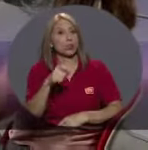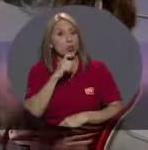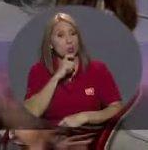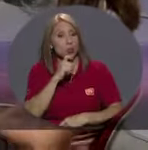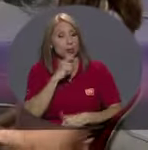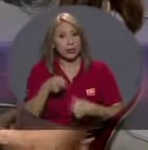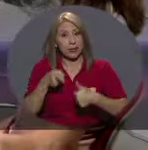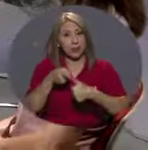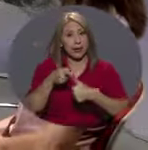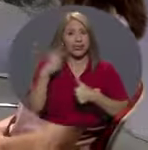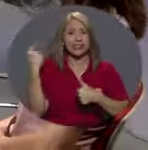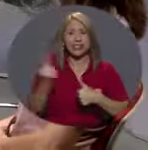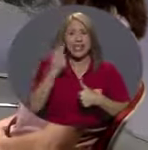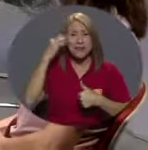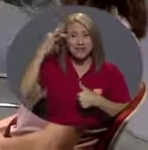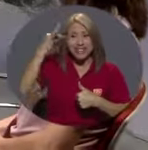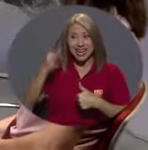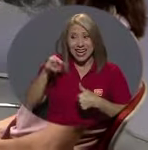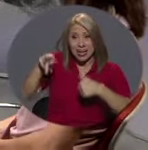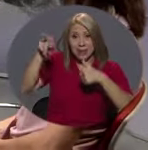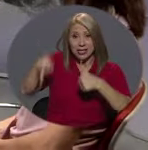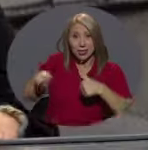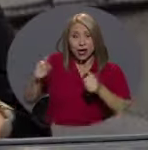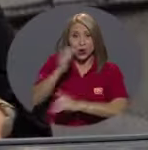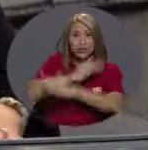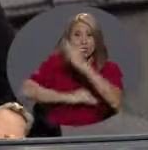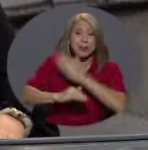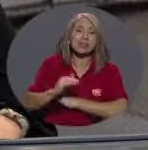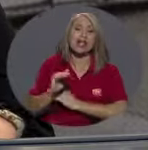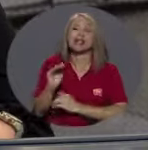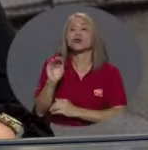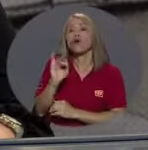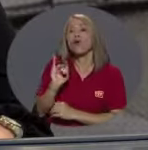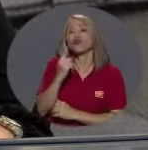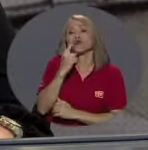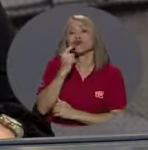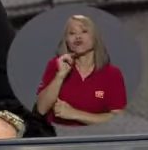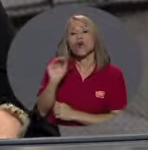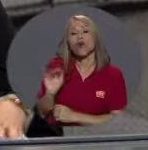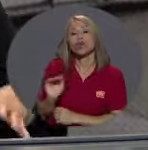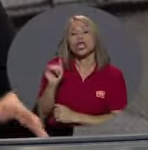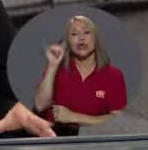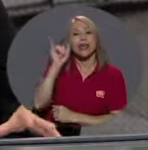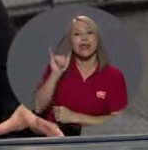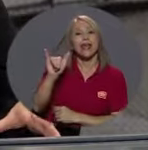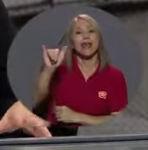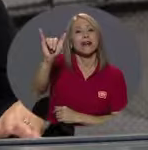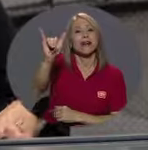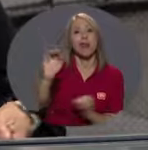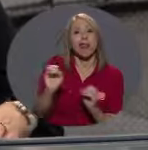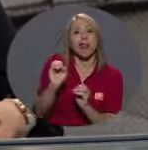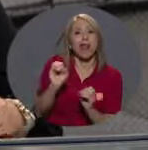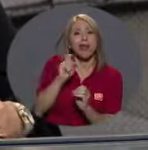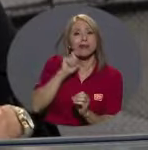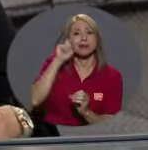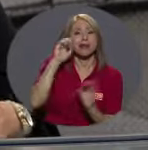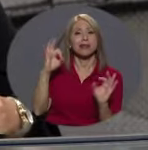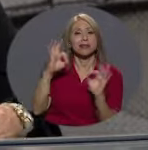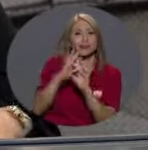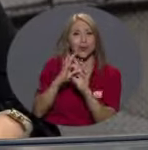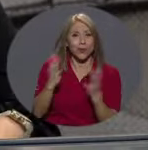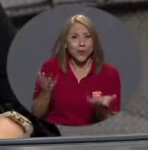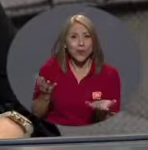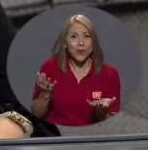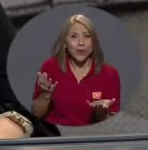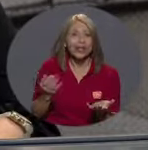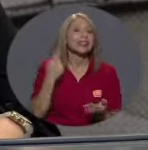se ha asumido que la persona es un ser asexuado, un niño eterno, ¿verdad? como lo hablábamos ahora, hay una figura